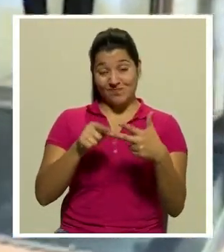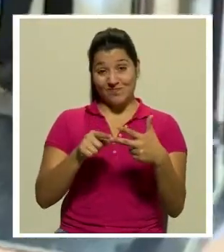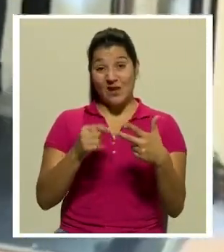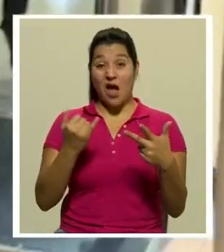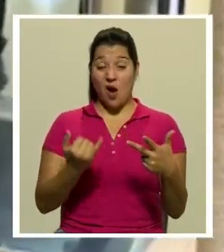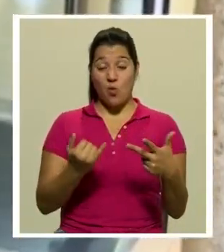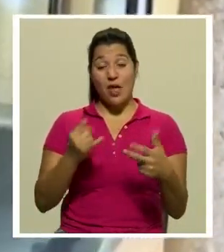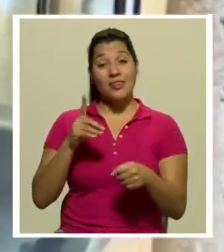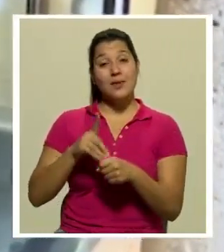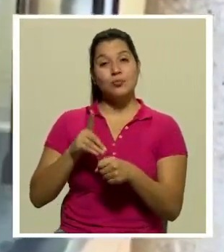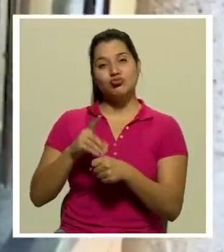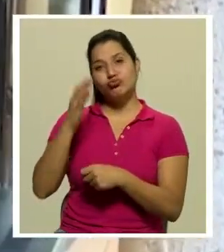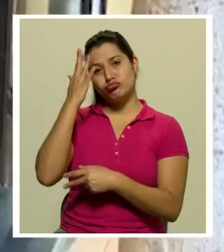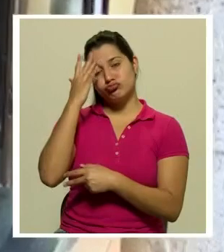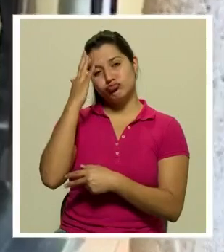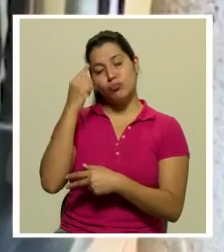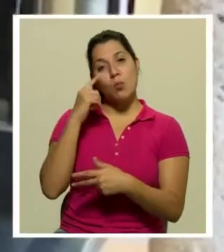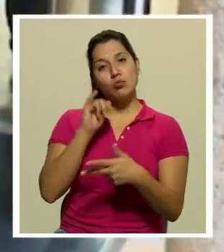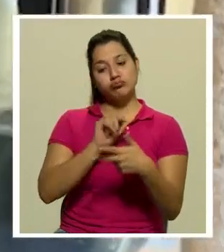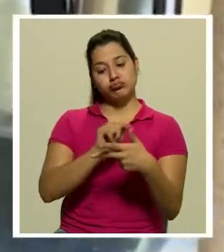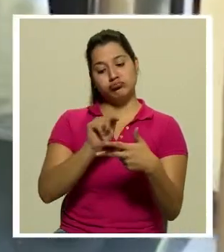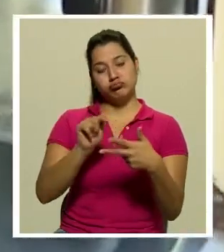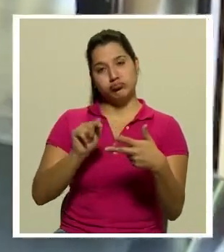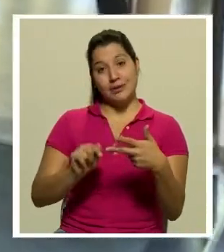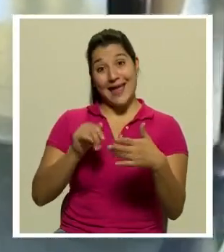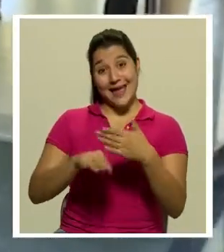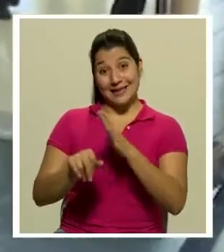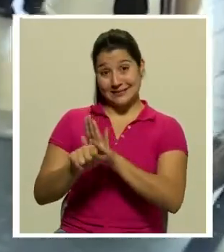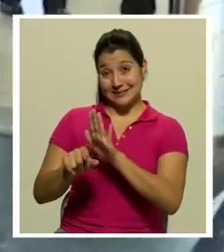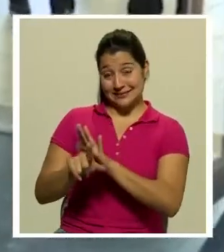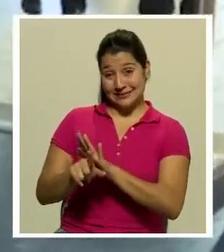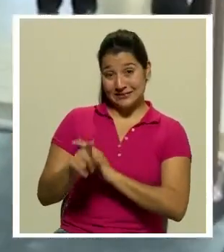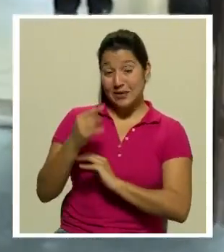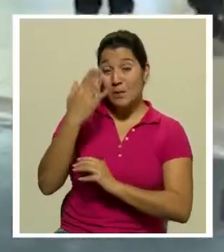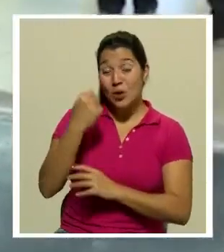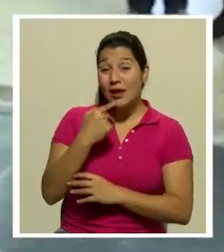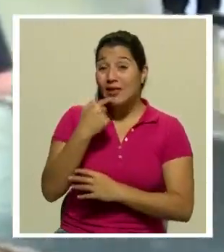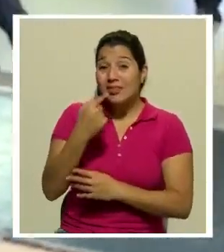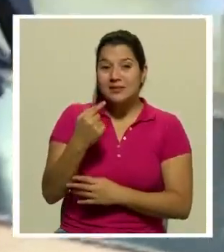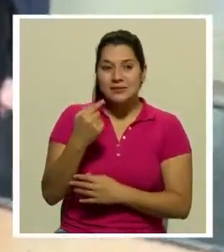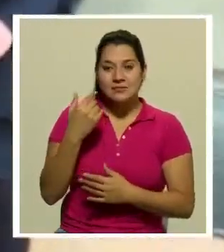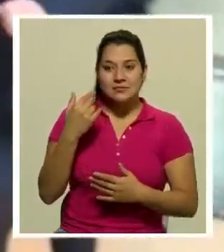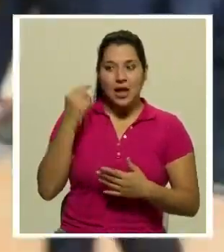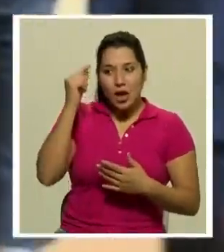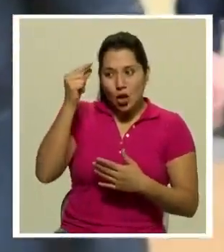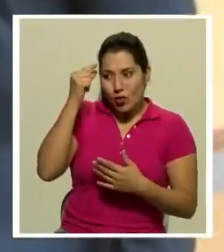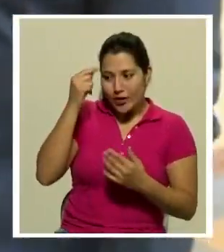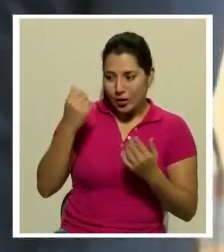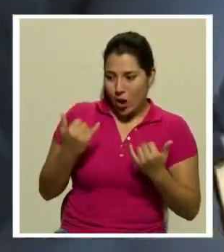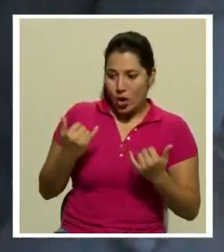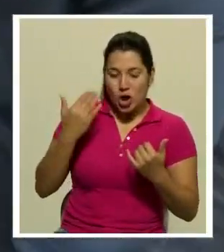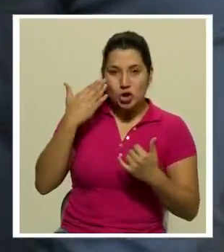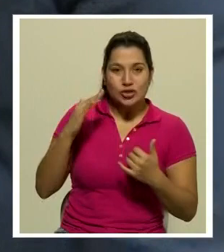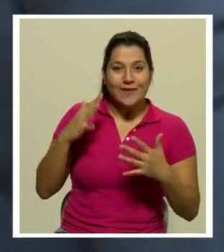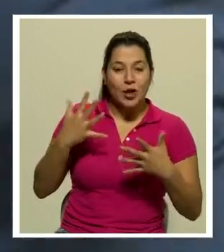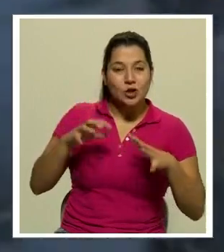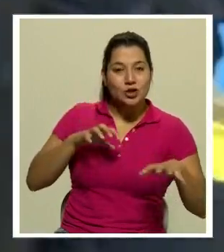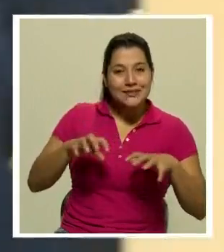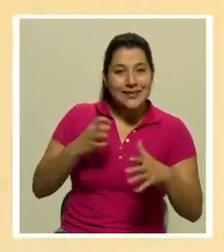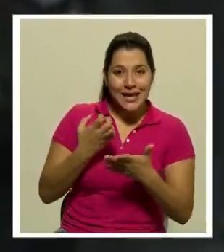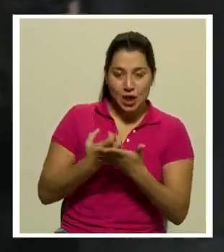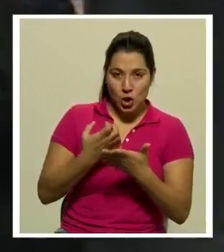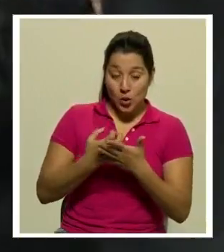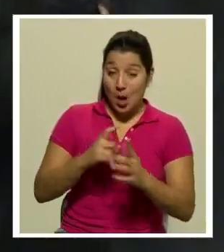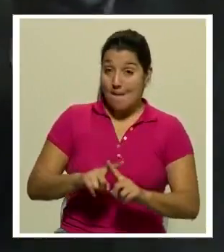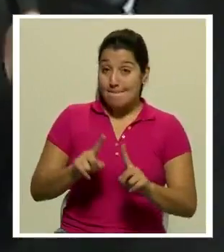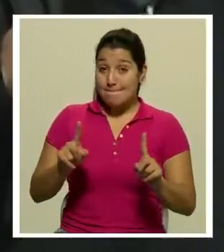de oposición en la Asamblea Legislativa, pues aseguran que el gobierno no tiene idea de cómo va a reactivar la economía. Sin embargo, desde el oficialismo aseguran